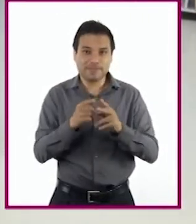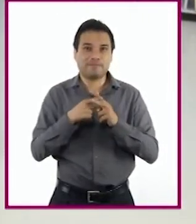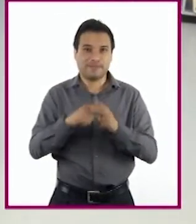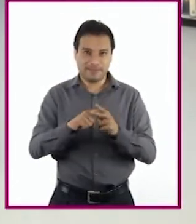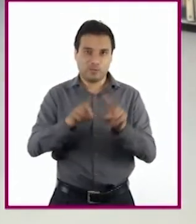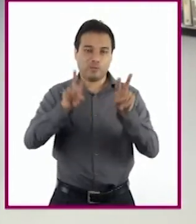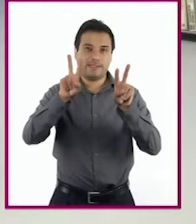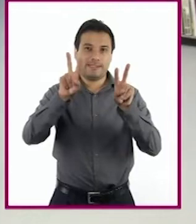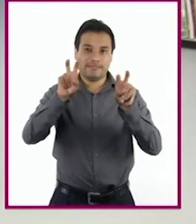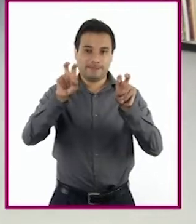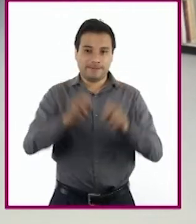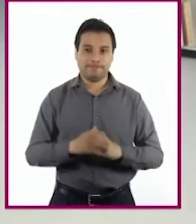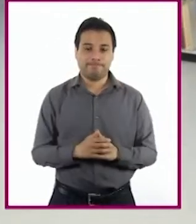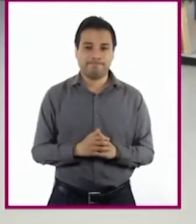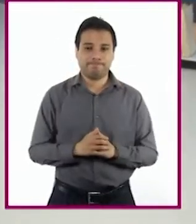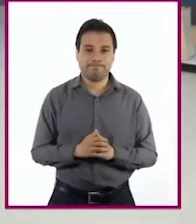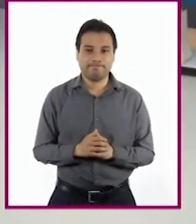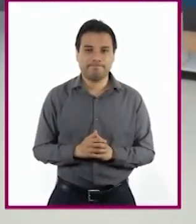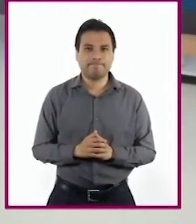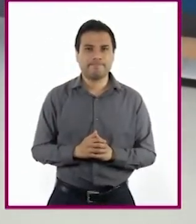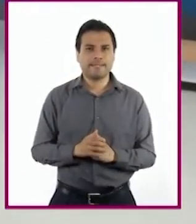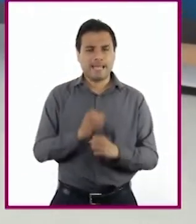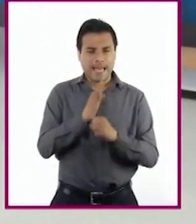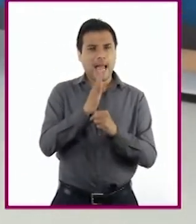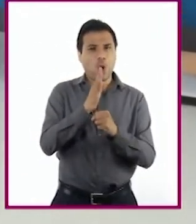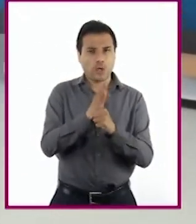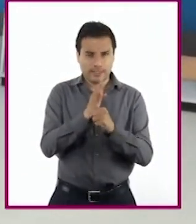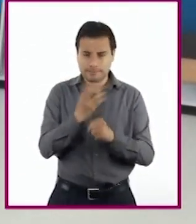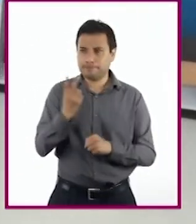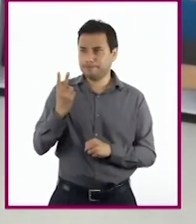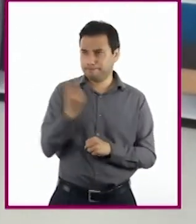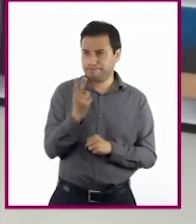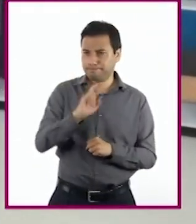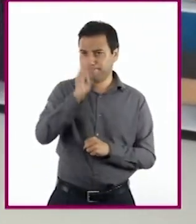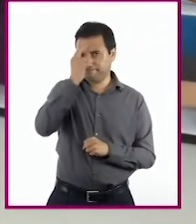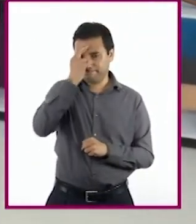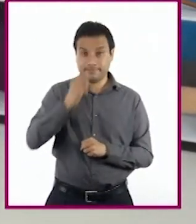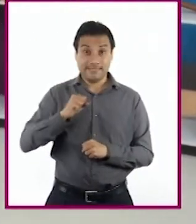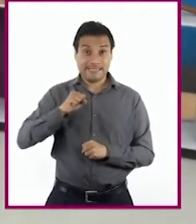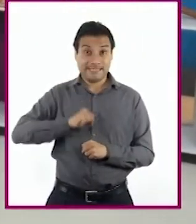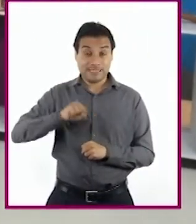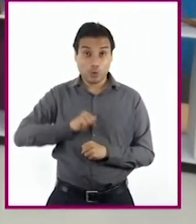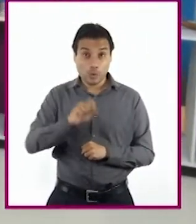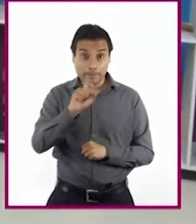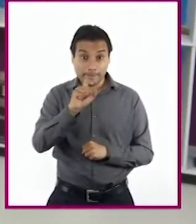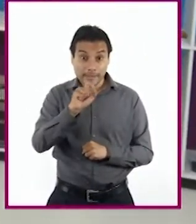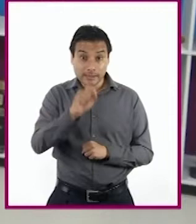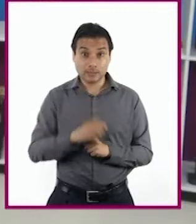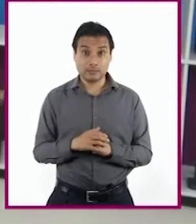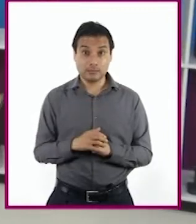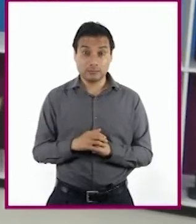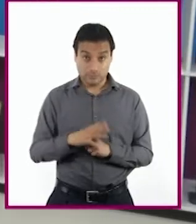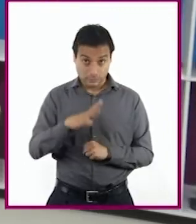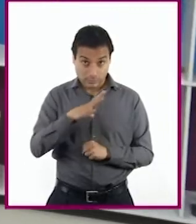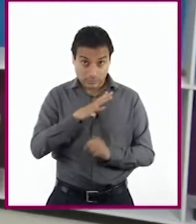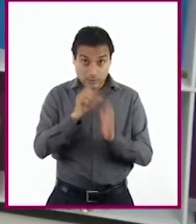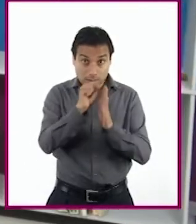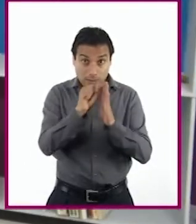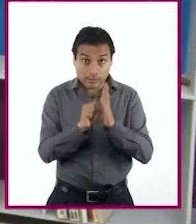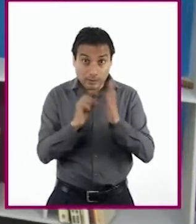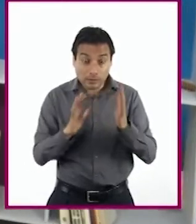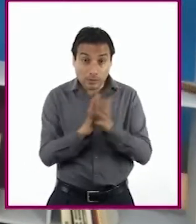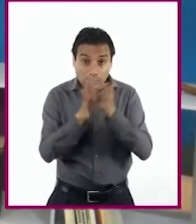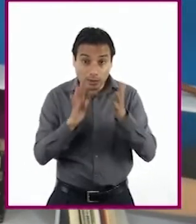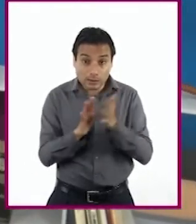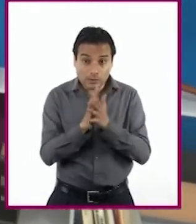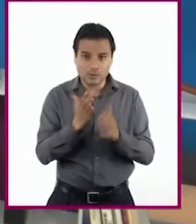tema. Estábamos recordando que hasta principios del siglo XX en México no se tenía una democracia.